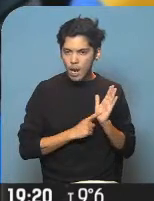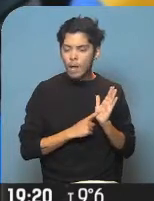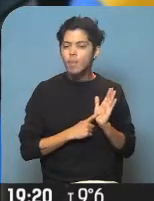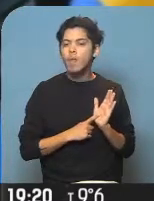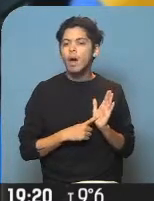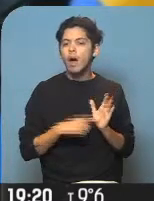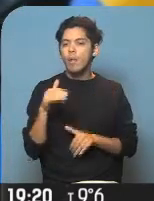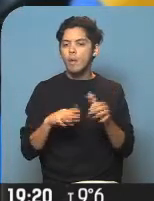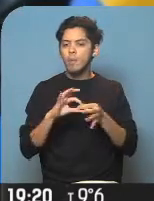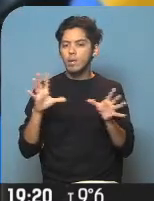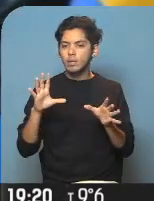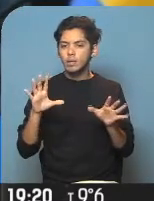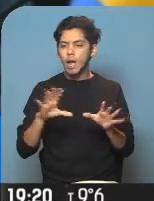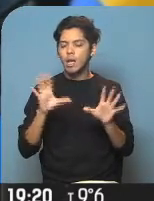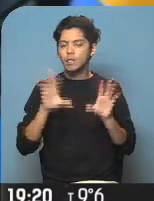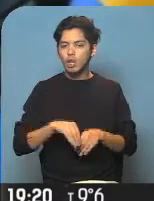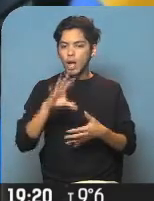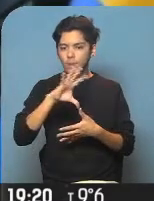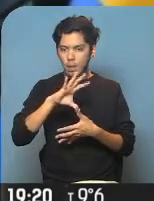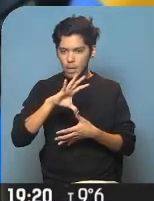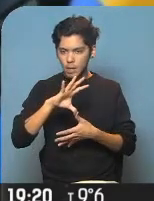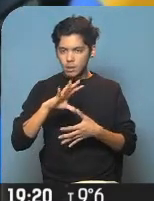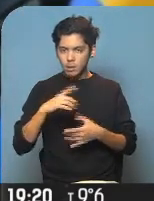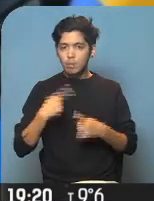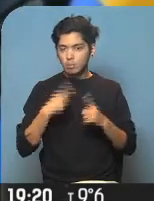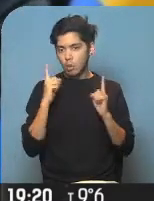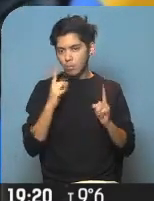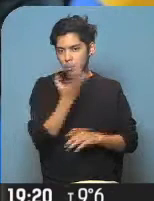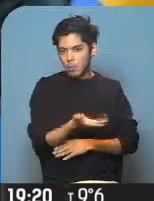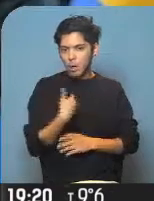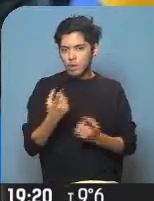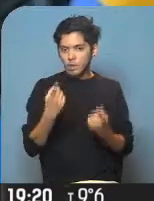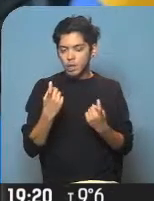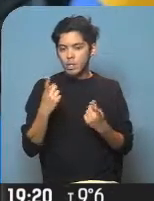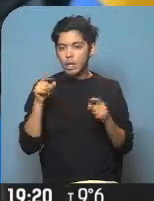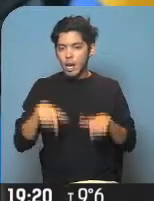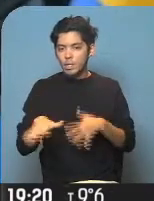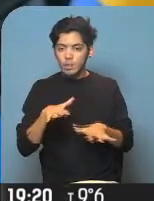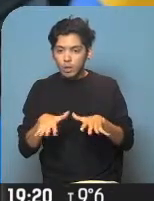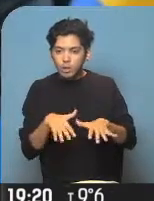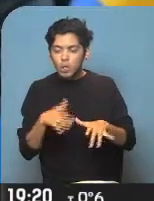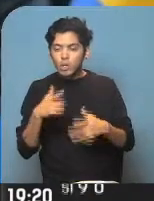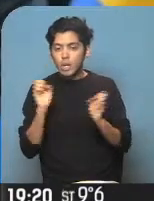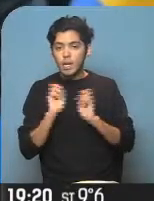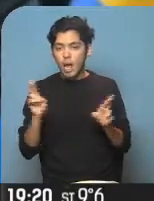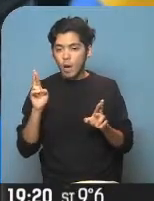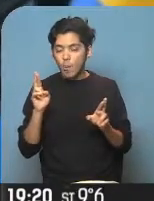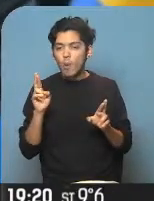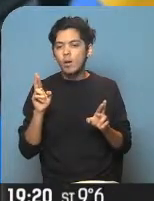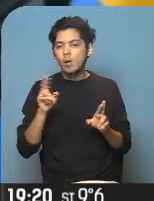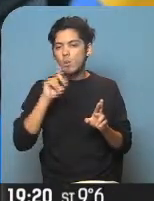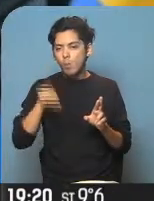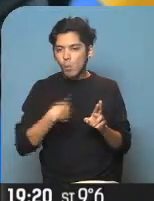la Carta Democrática Interamericana. Por ello, es imprescindible que en las actuales circunstancias de gravedad se apliquen